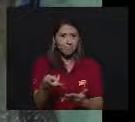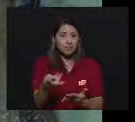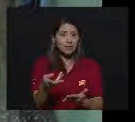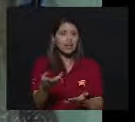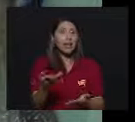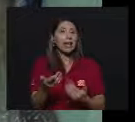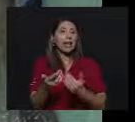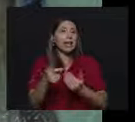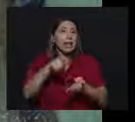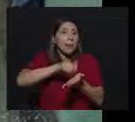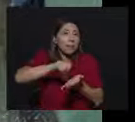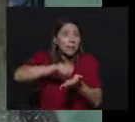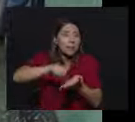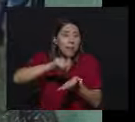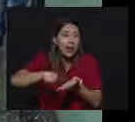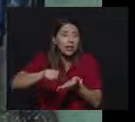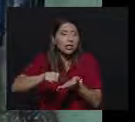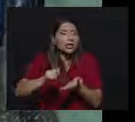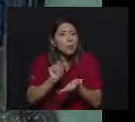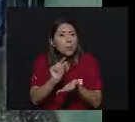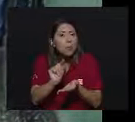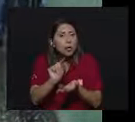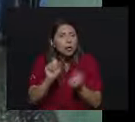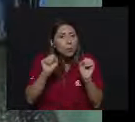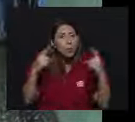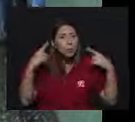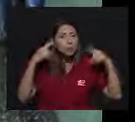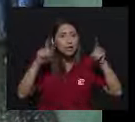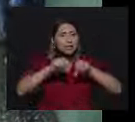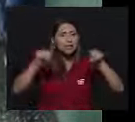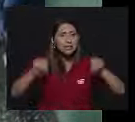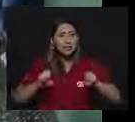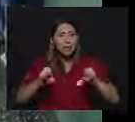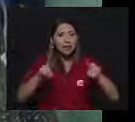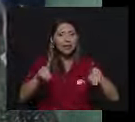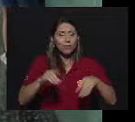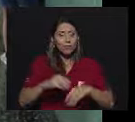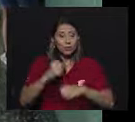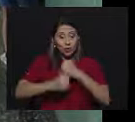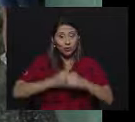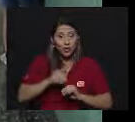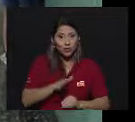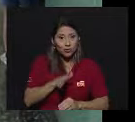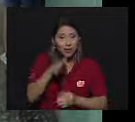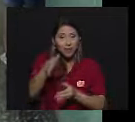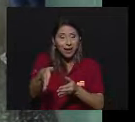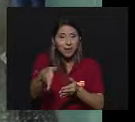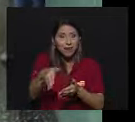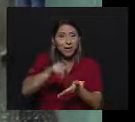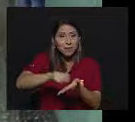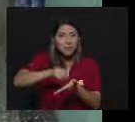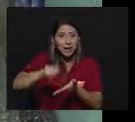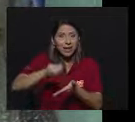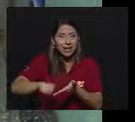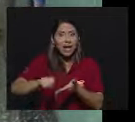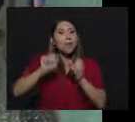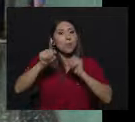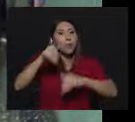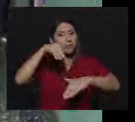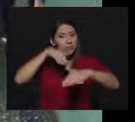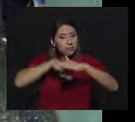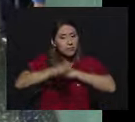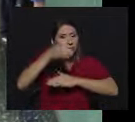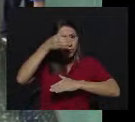que ellos logran tener del sistema educativo. Los años que están en primaria, lo poco que acceden a una cultura sistematizada, a